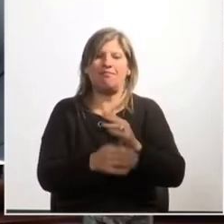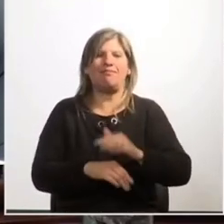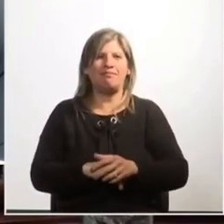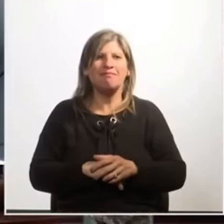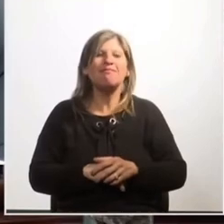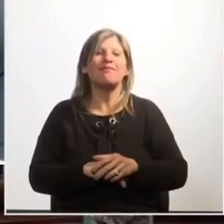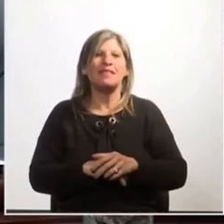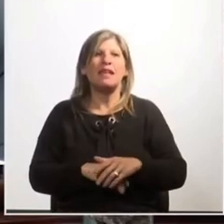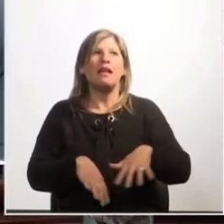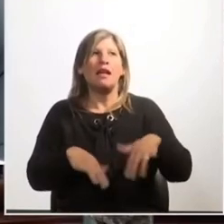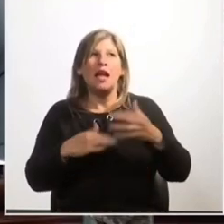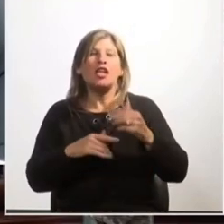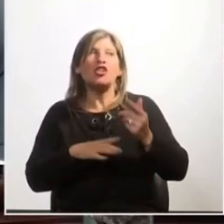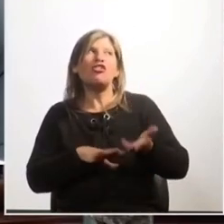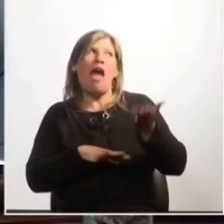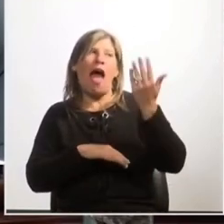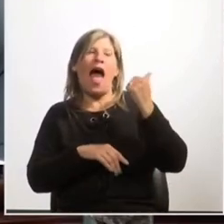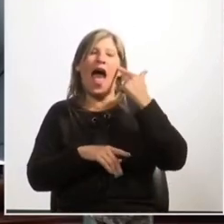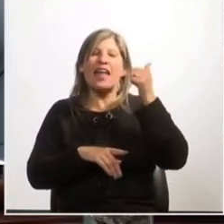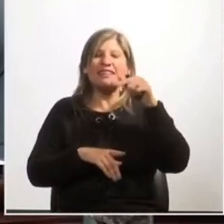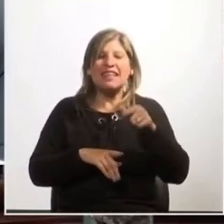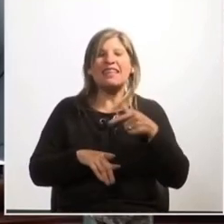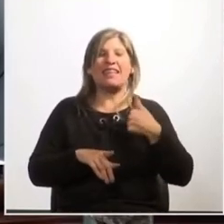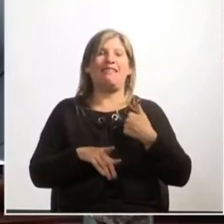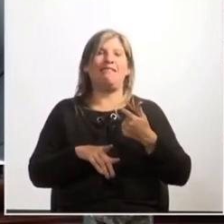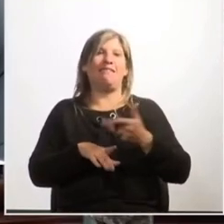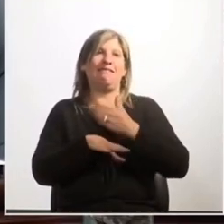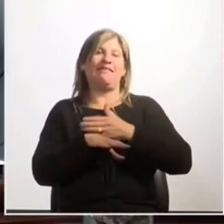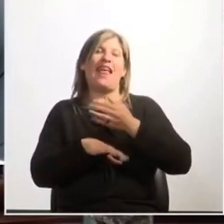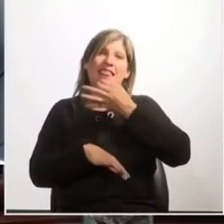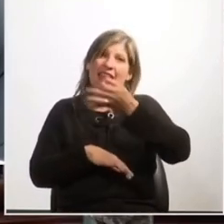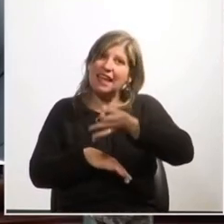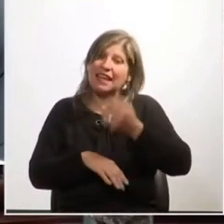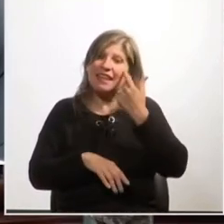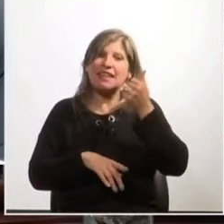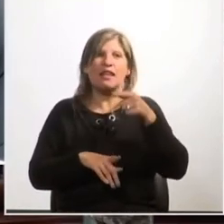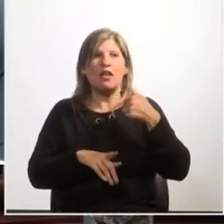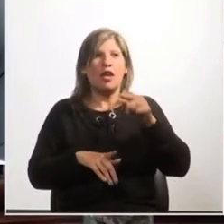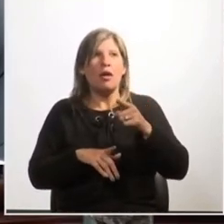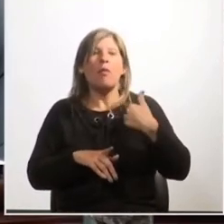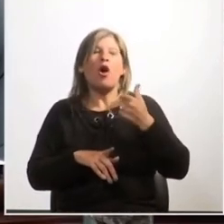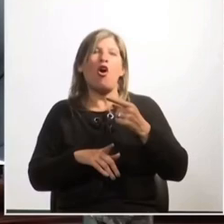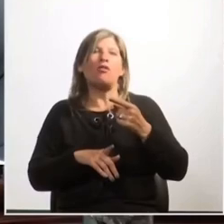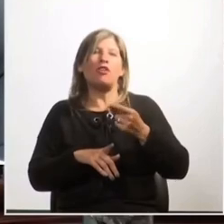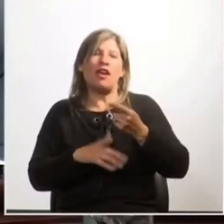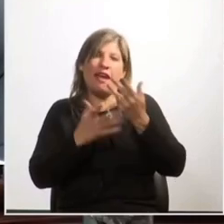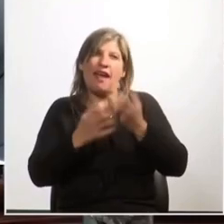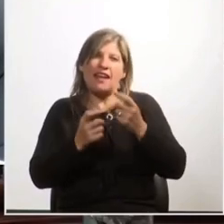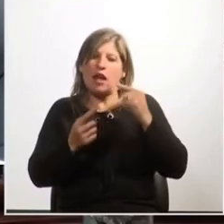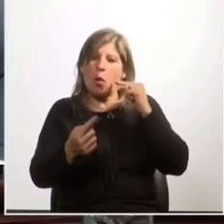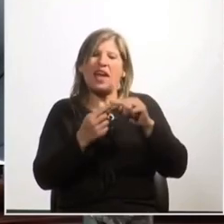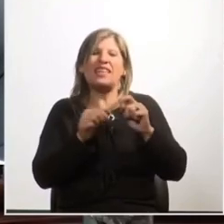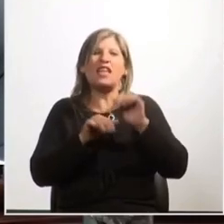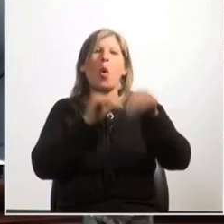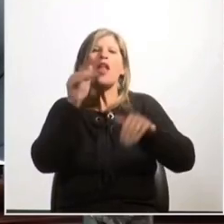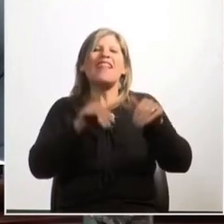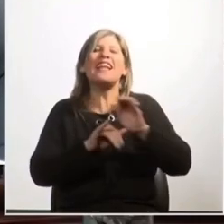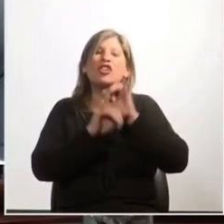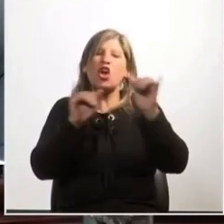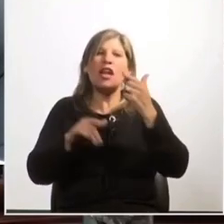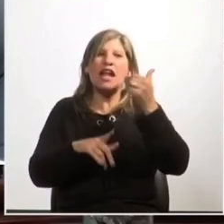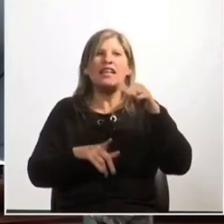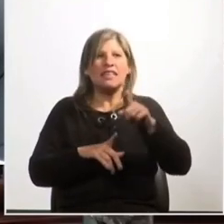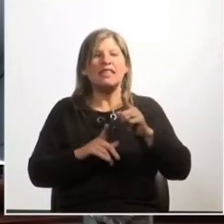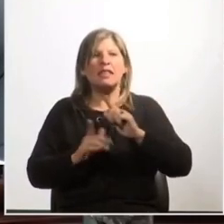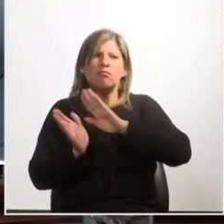¿Cuánto de aquel exitismo anticipado, movido por intenciones electorales, le quitó foco a las tareas del desarrollo